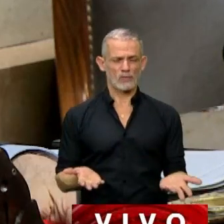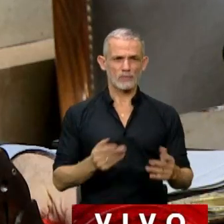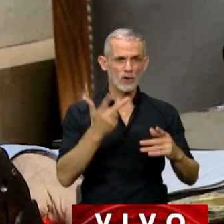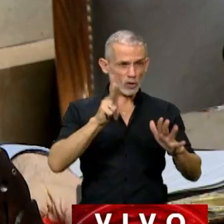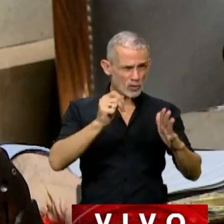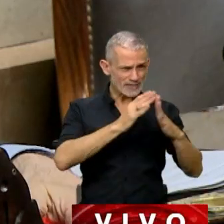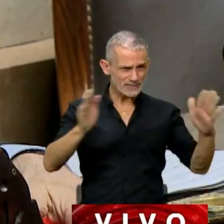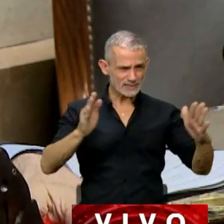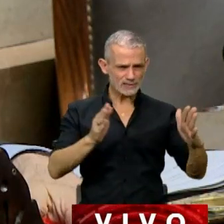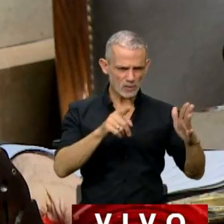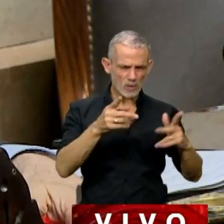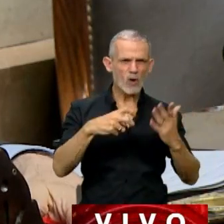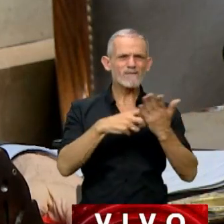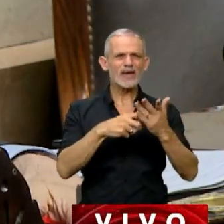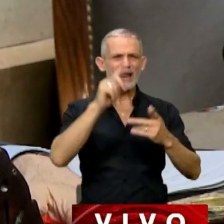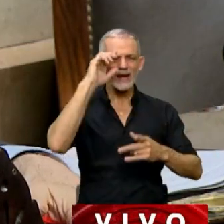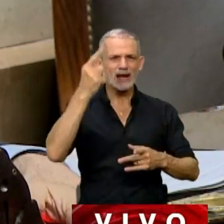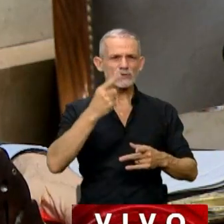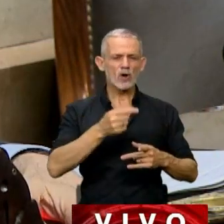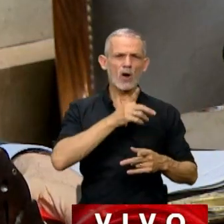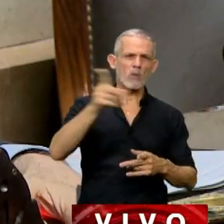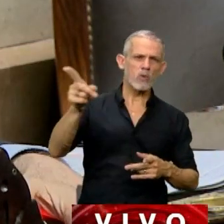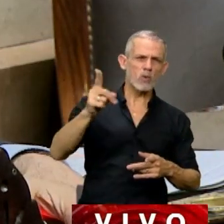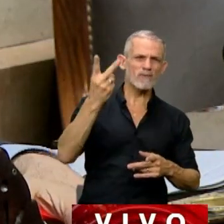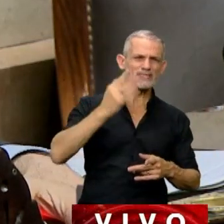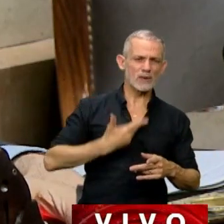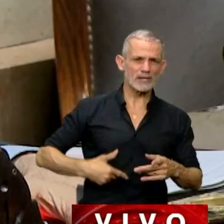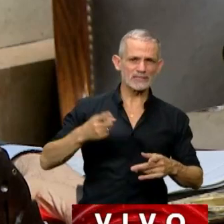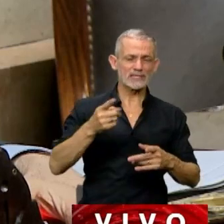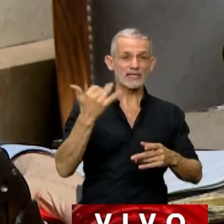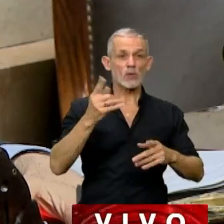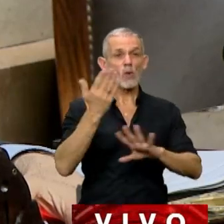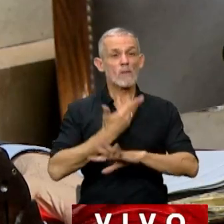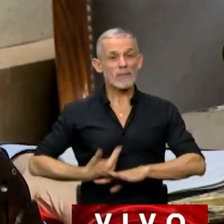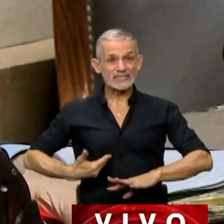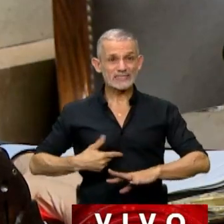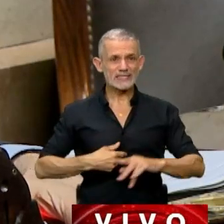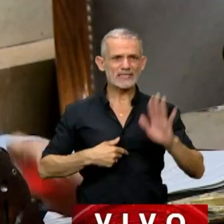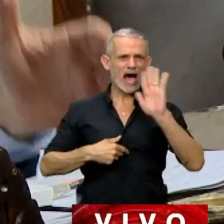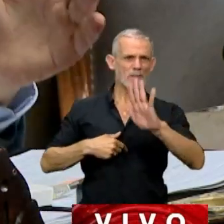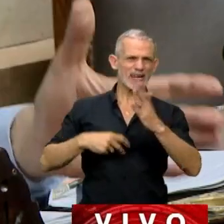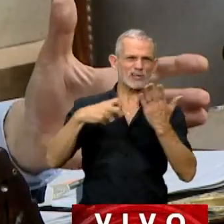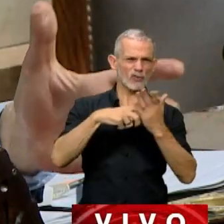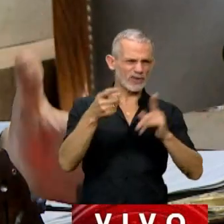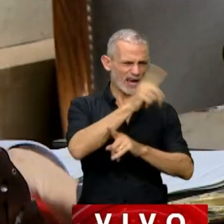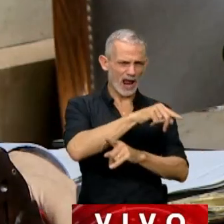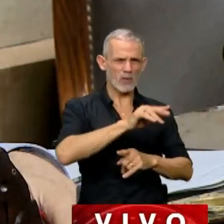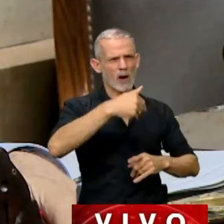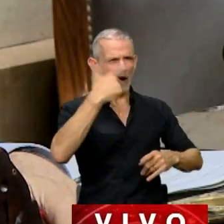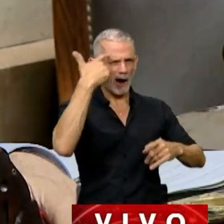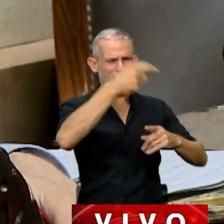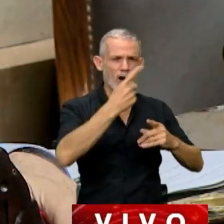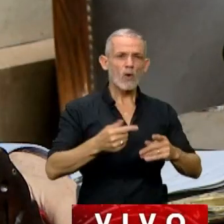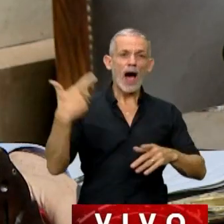Tuvimos un fiscal de la Nación que acusó a la vicepresidenta, un presidente que amenazó a ese fiscal, un atentado contra